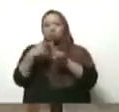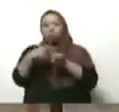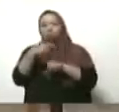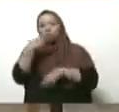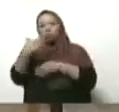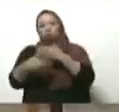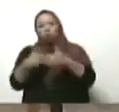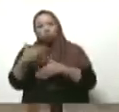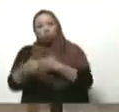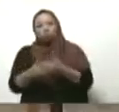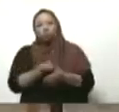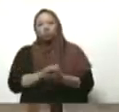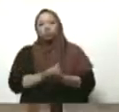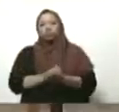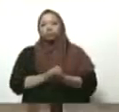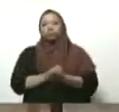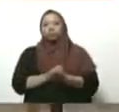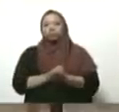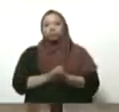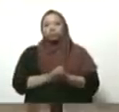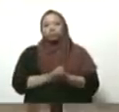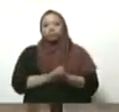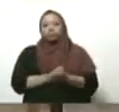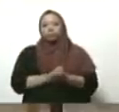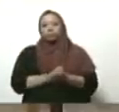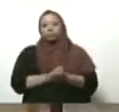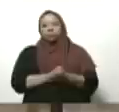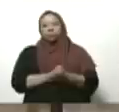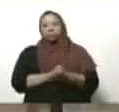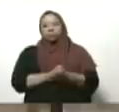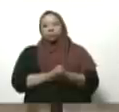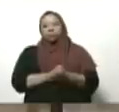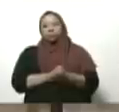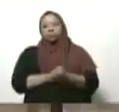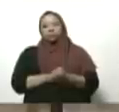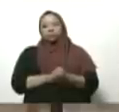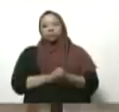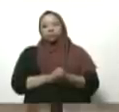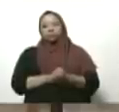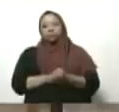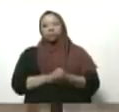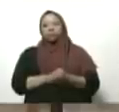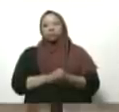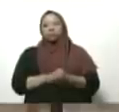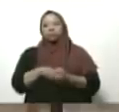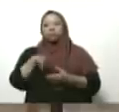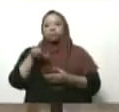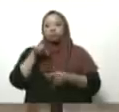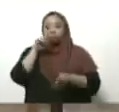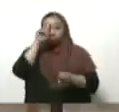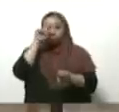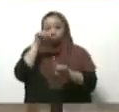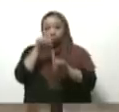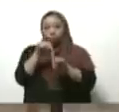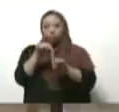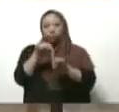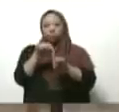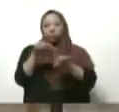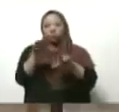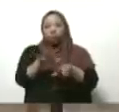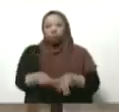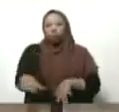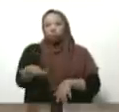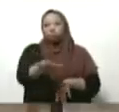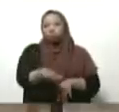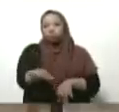hemos venido adelantando nos ha llevado a qué un gran sector de la